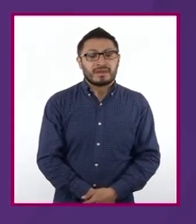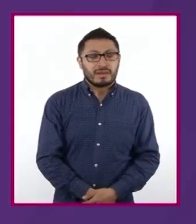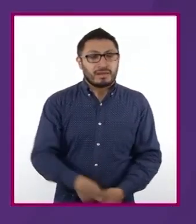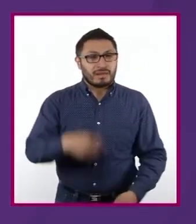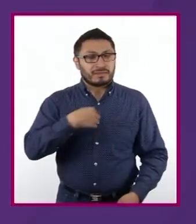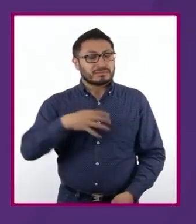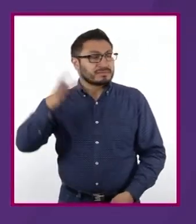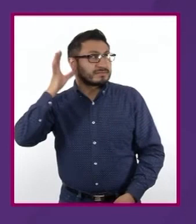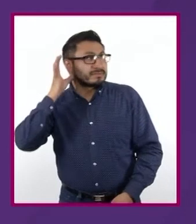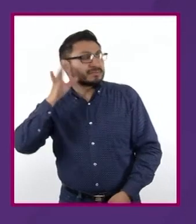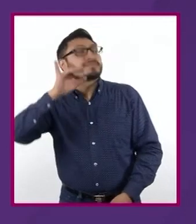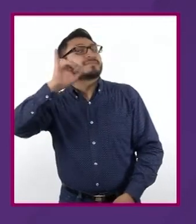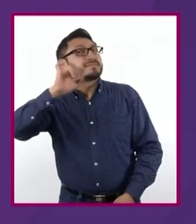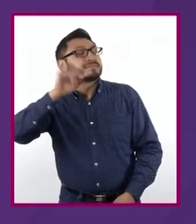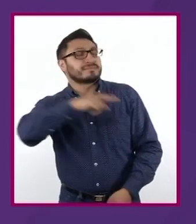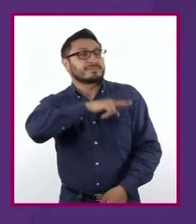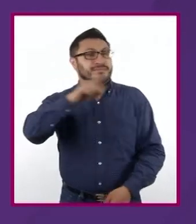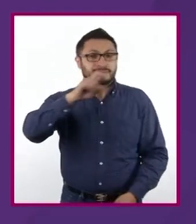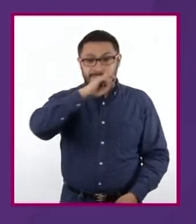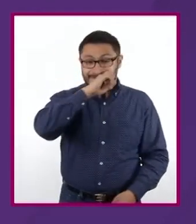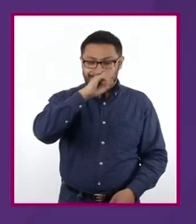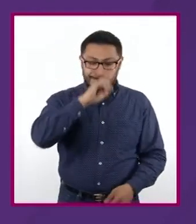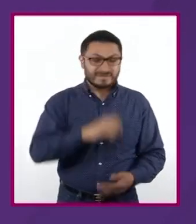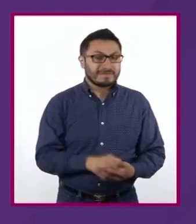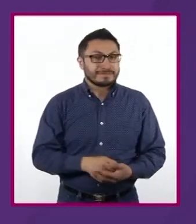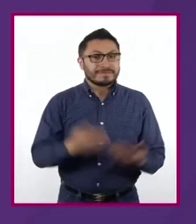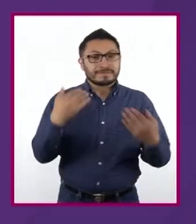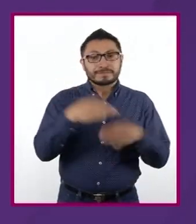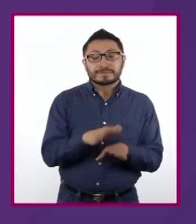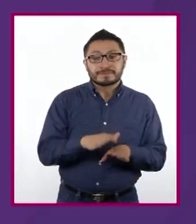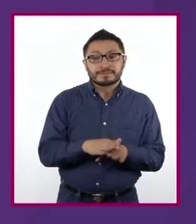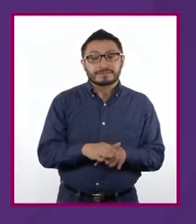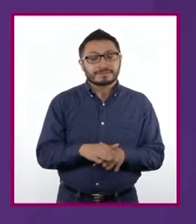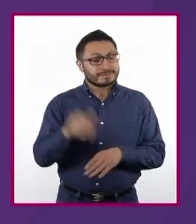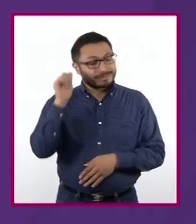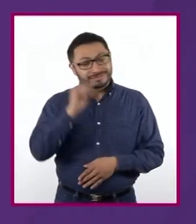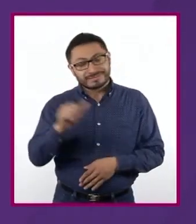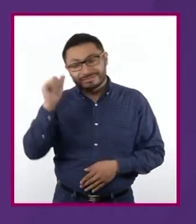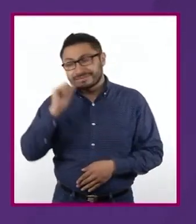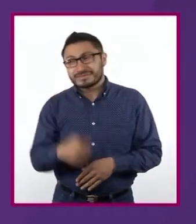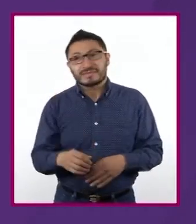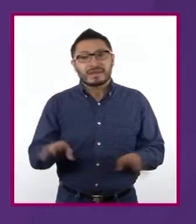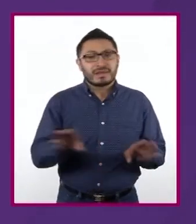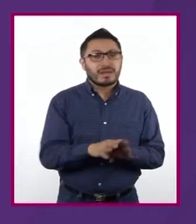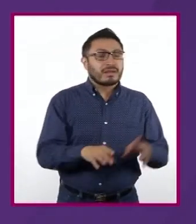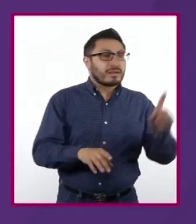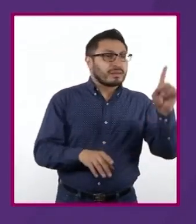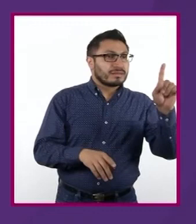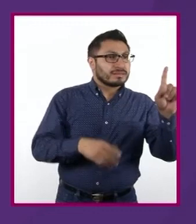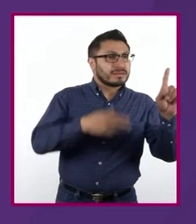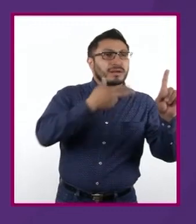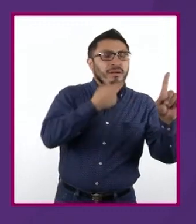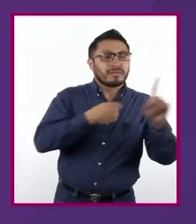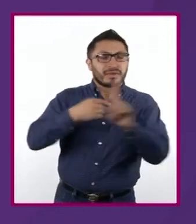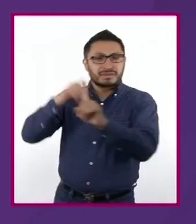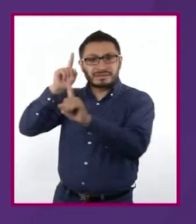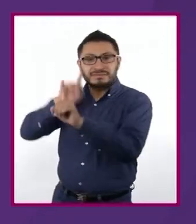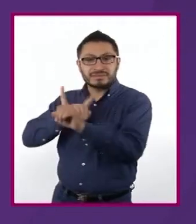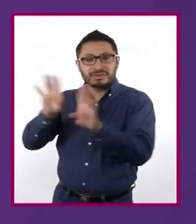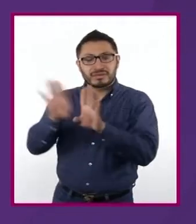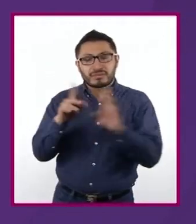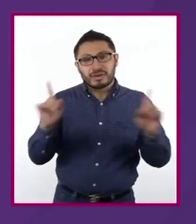Escuché las afirmaciones de ustedes acerca de que cada vez la brecha entre hombres y mujeres se